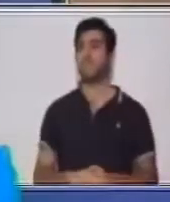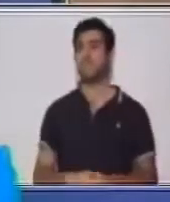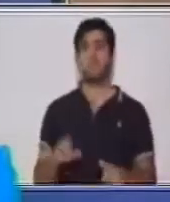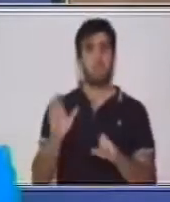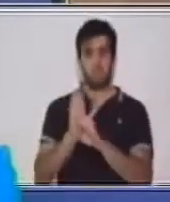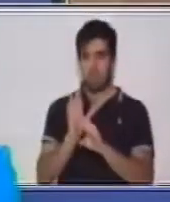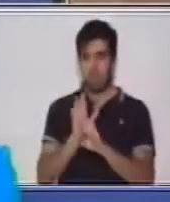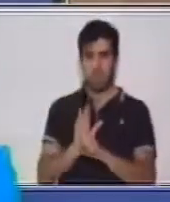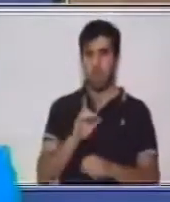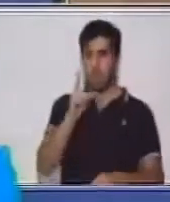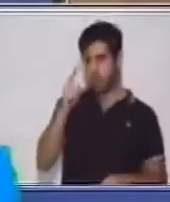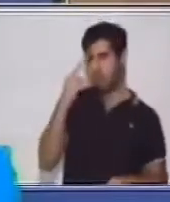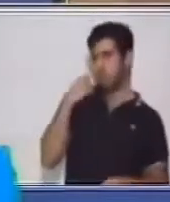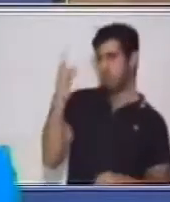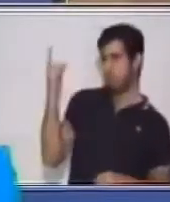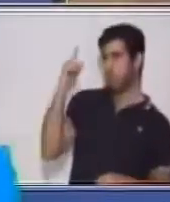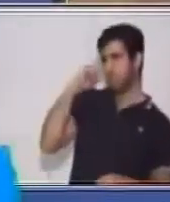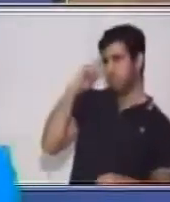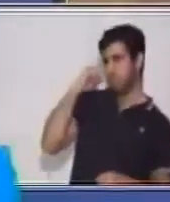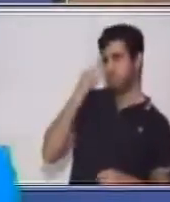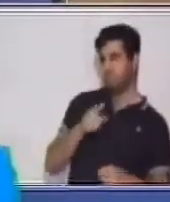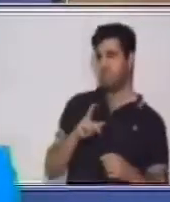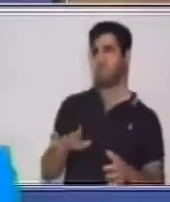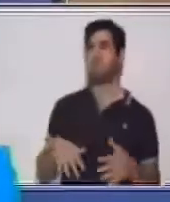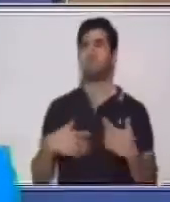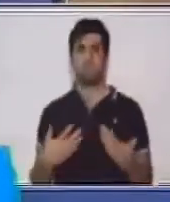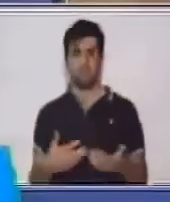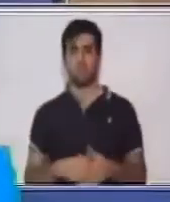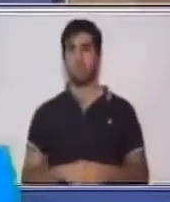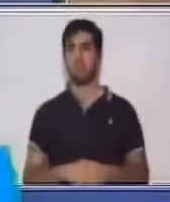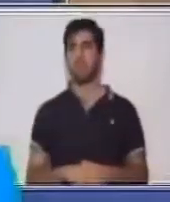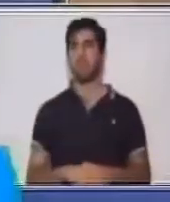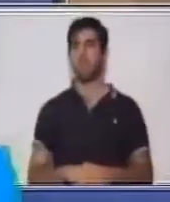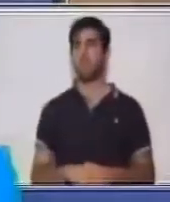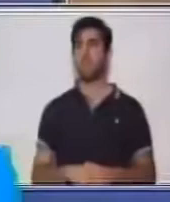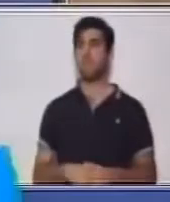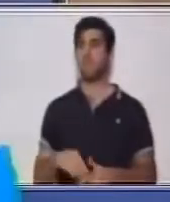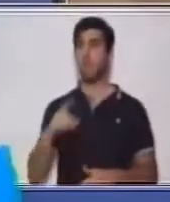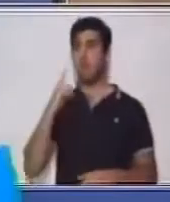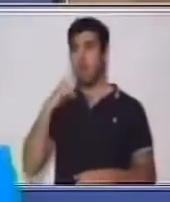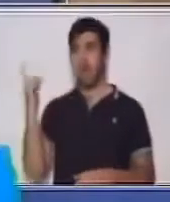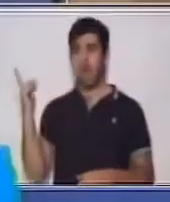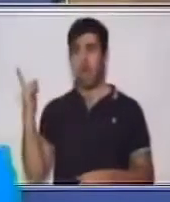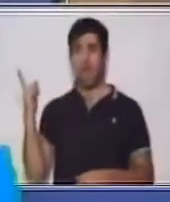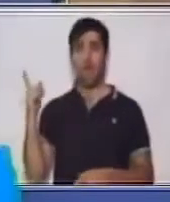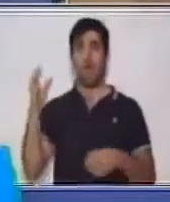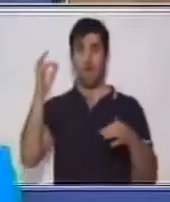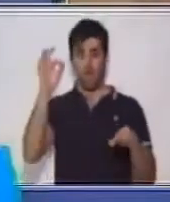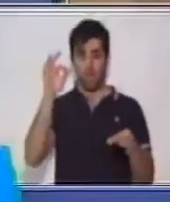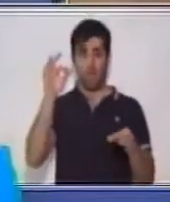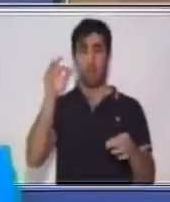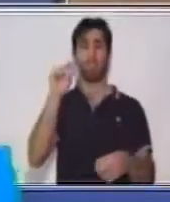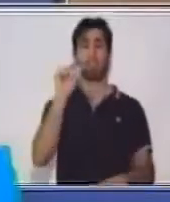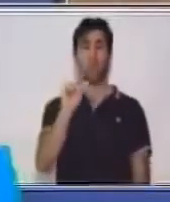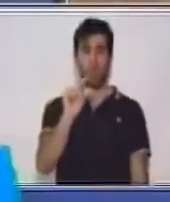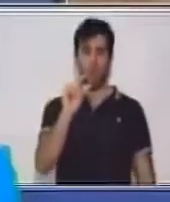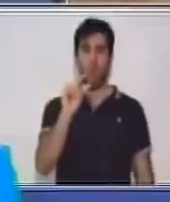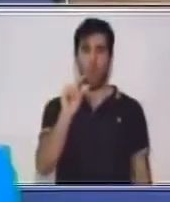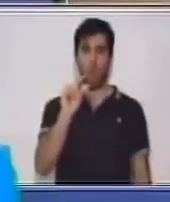ver, pensemos. Tenemos la tarjeta de pocos. ¿Cuál sería el contrario de